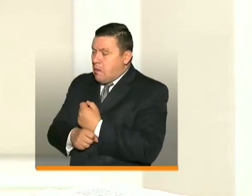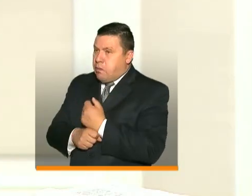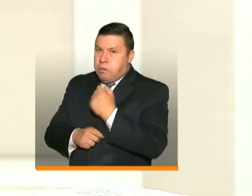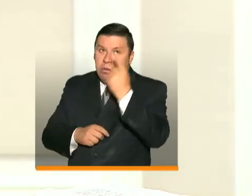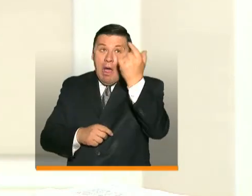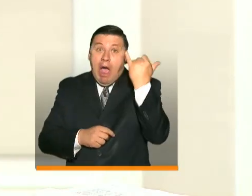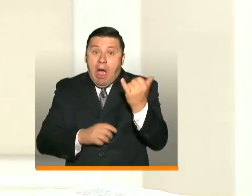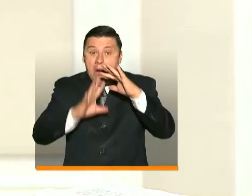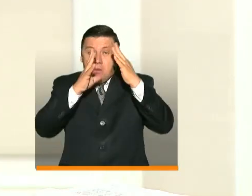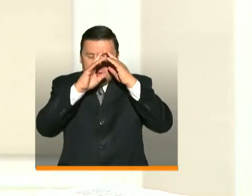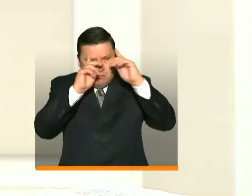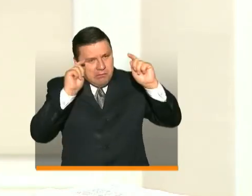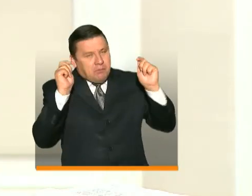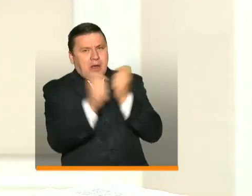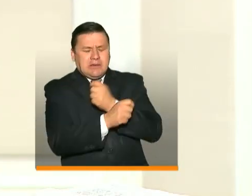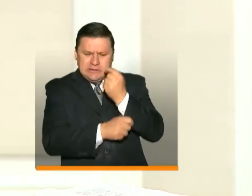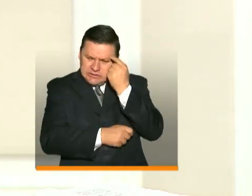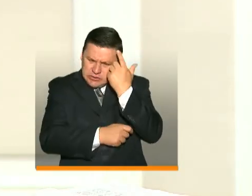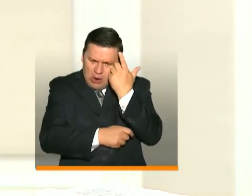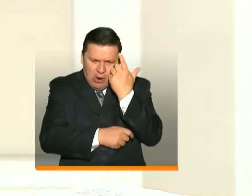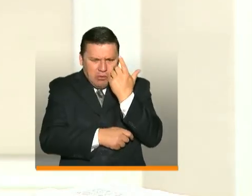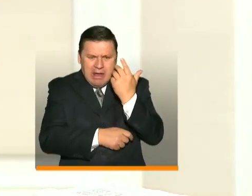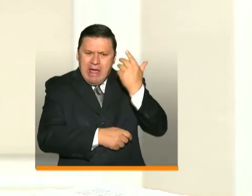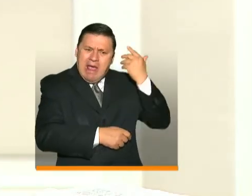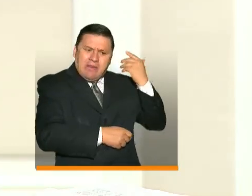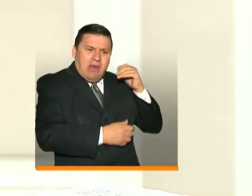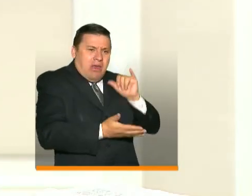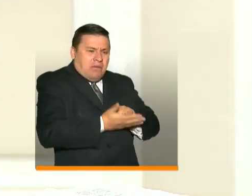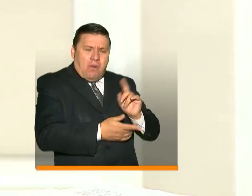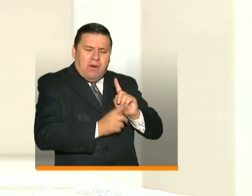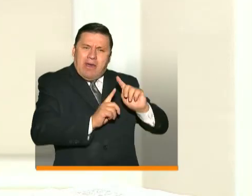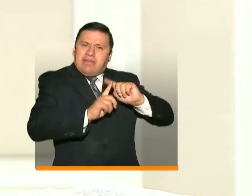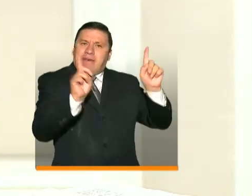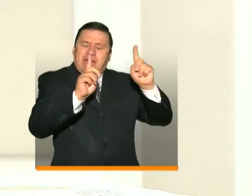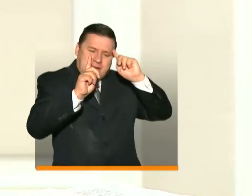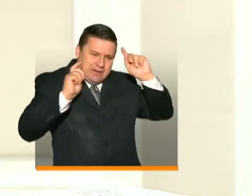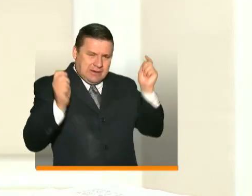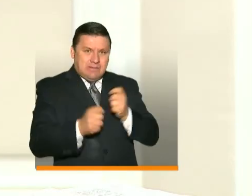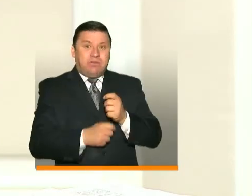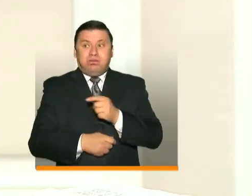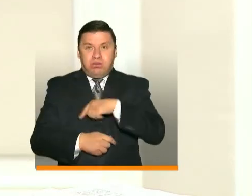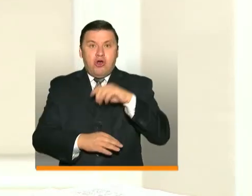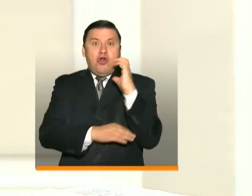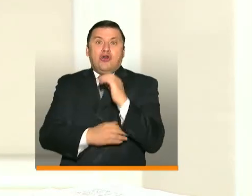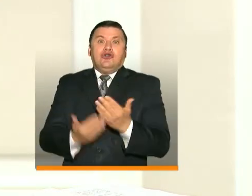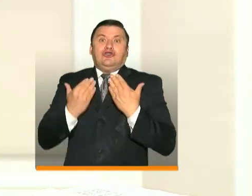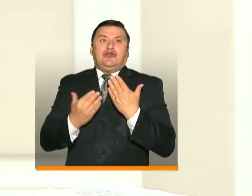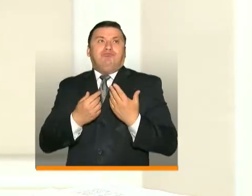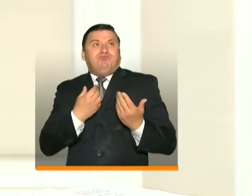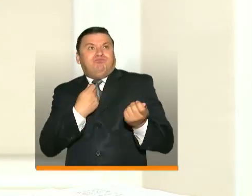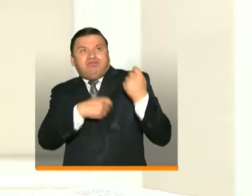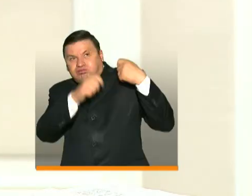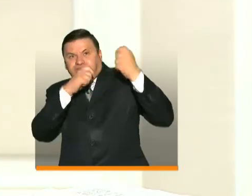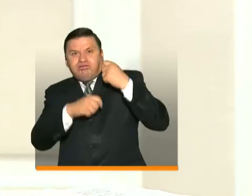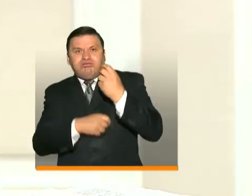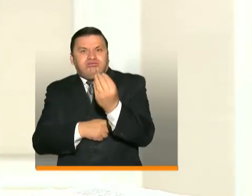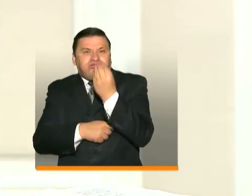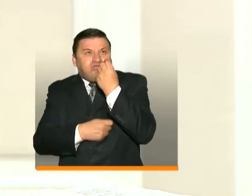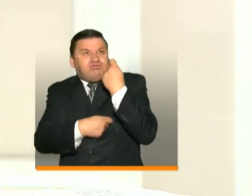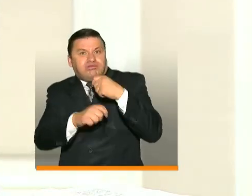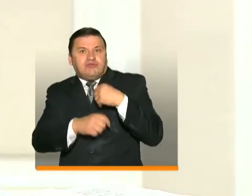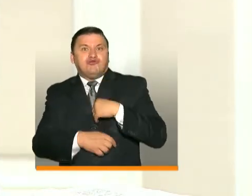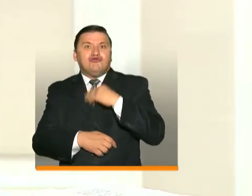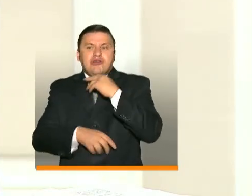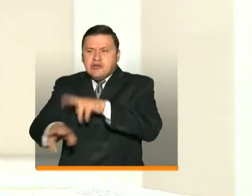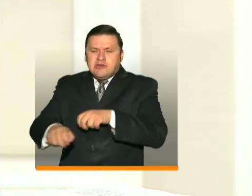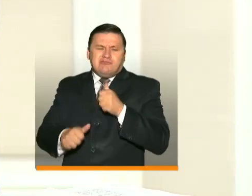muchísimo todo el tema del abastecimiento, sabemos que hoy tenemos nosotros un potencial enorme para salir a exportar alimentos al